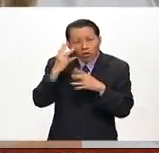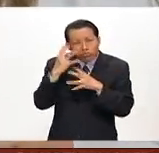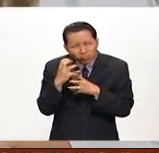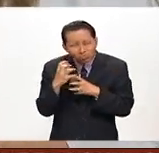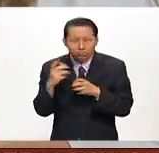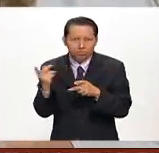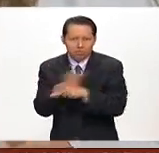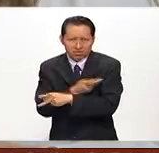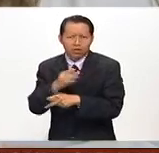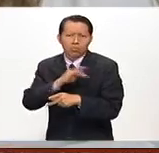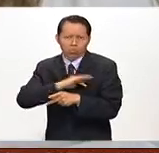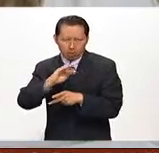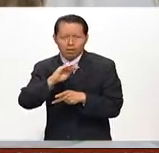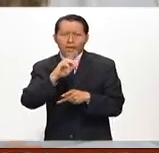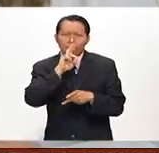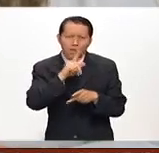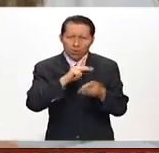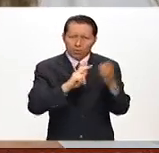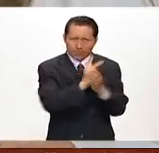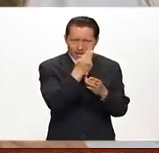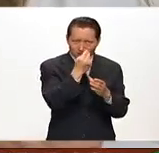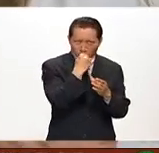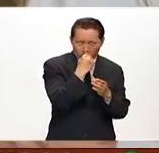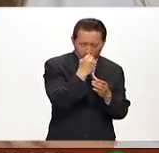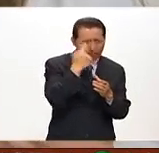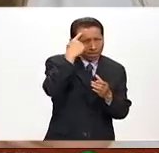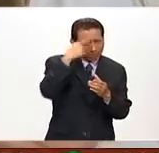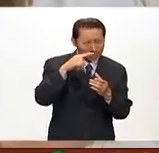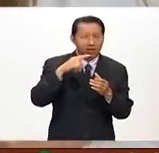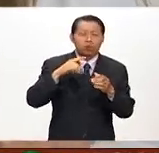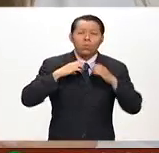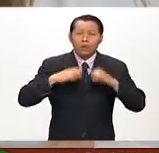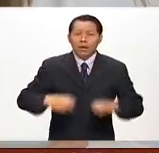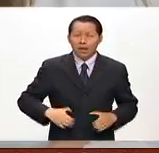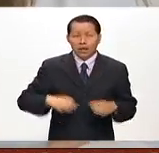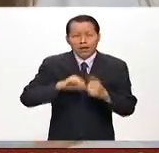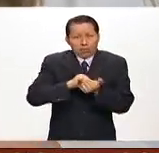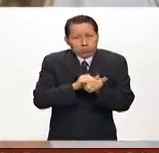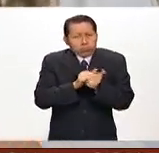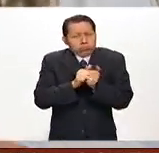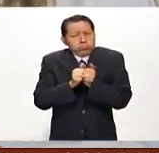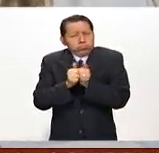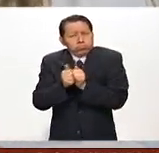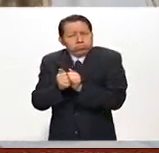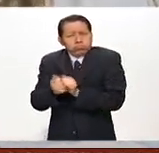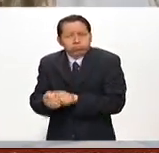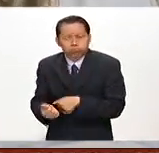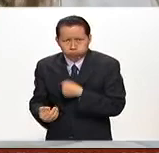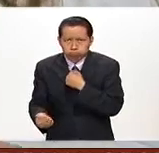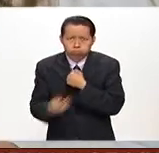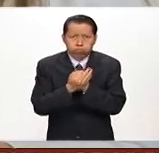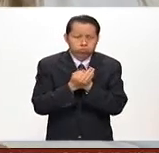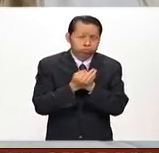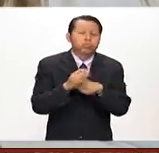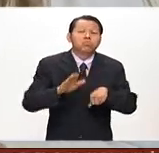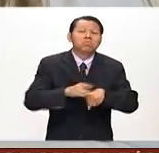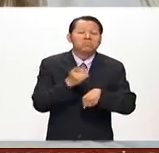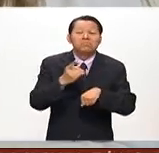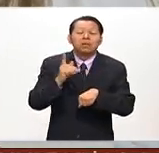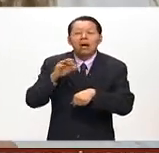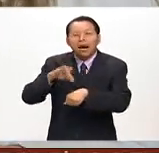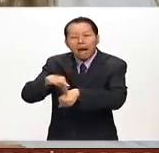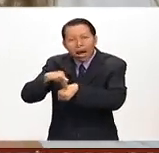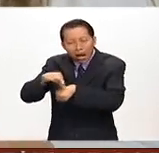llevando una alimentación alcalina. Entonces, en una alimentación alcalina principalmente se eliminan carnes